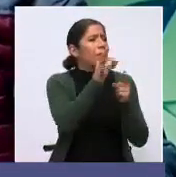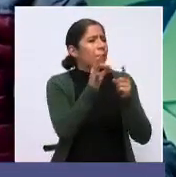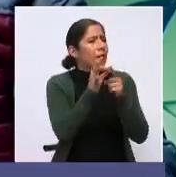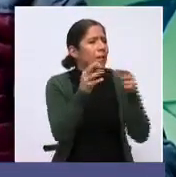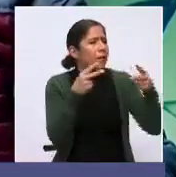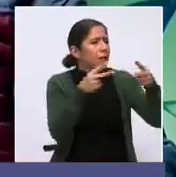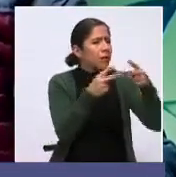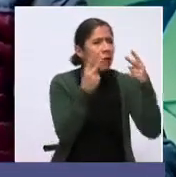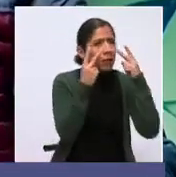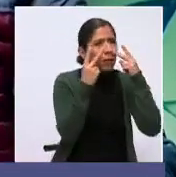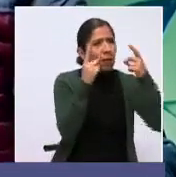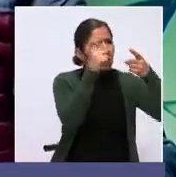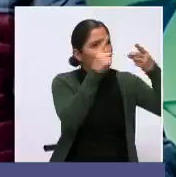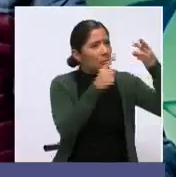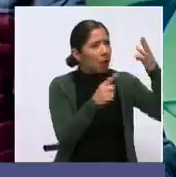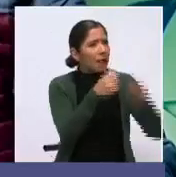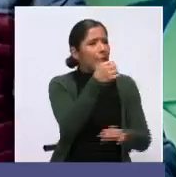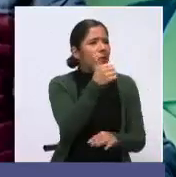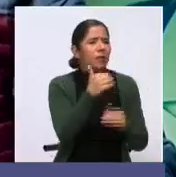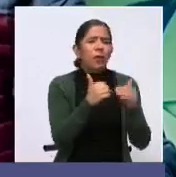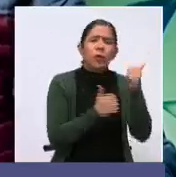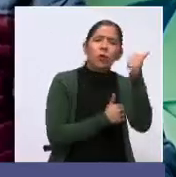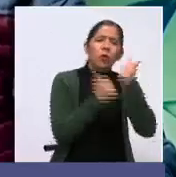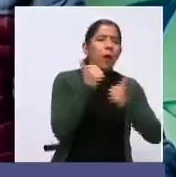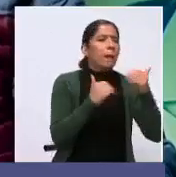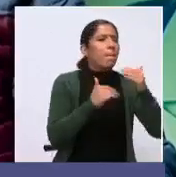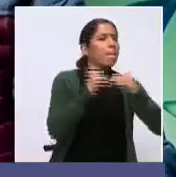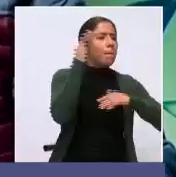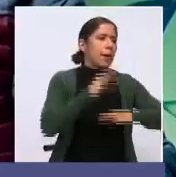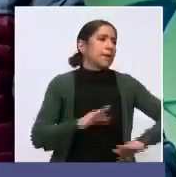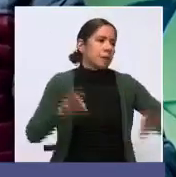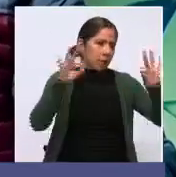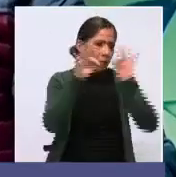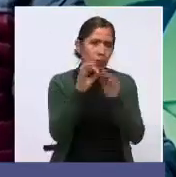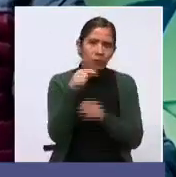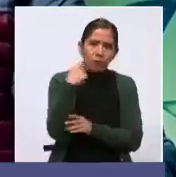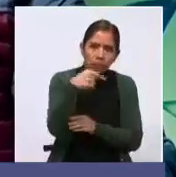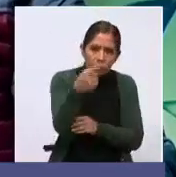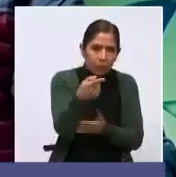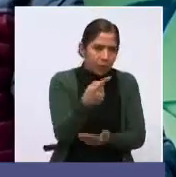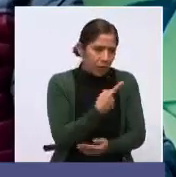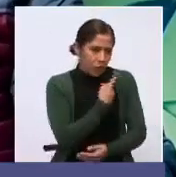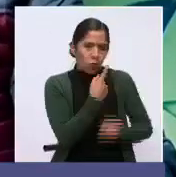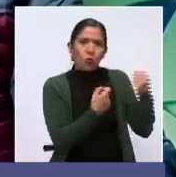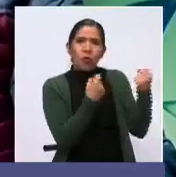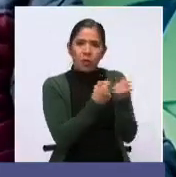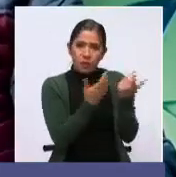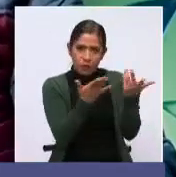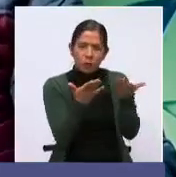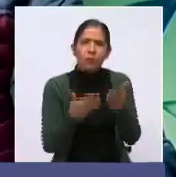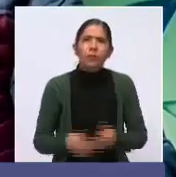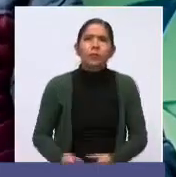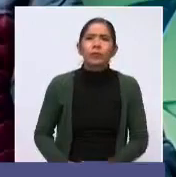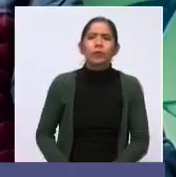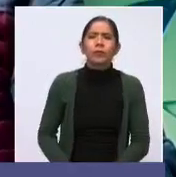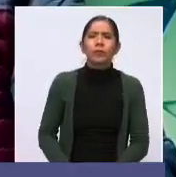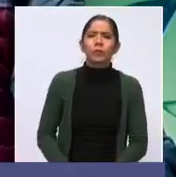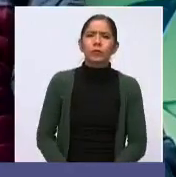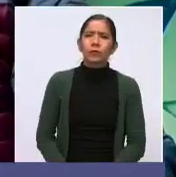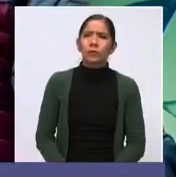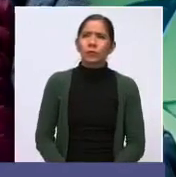apremiantes a tomar en cuenta ya en estos días los que se está marcando primer año de gestión de Bacopa?